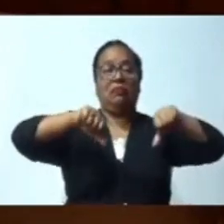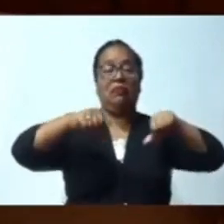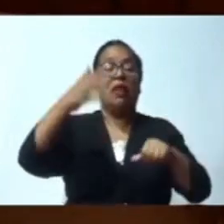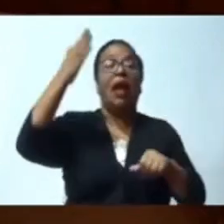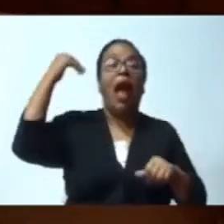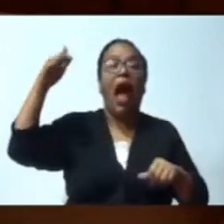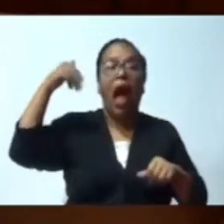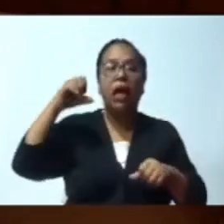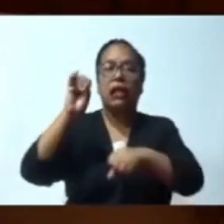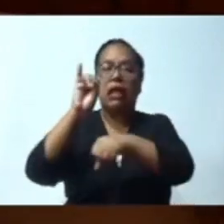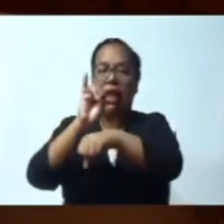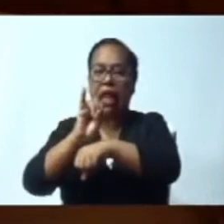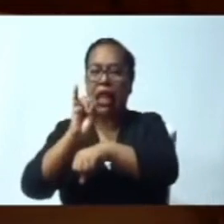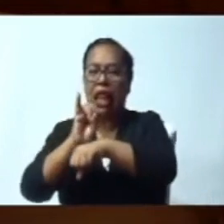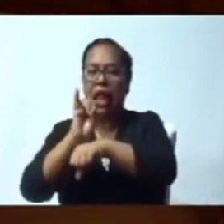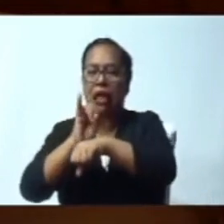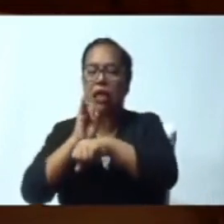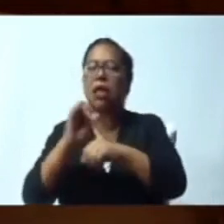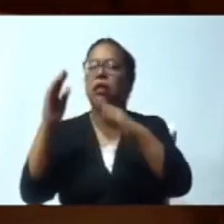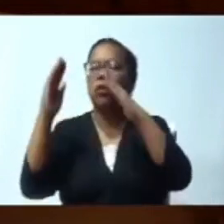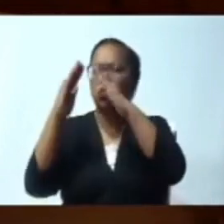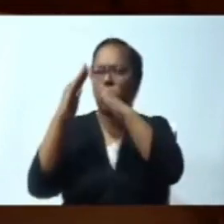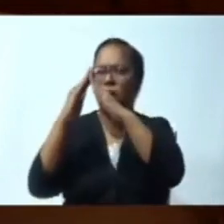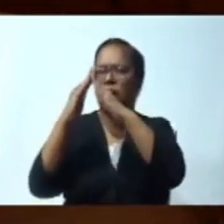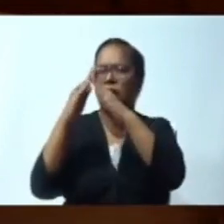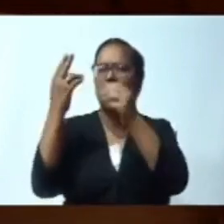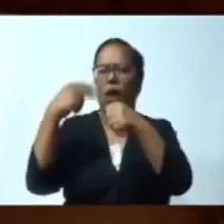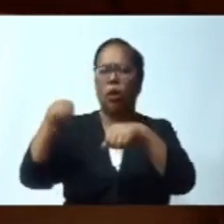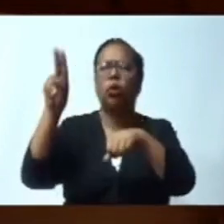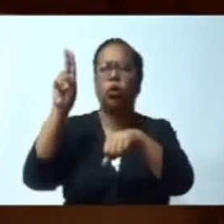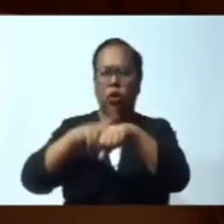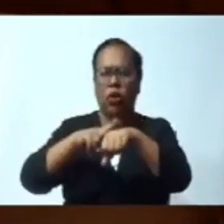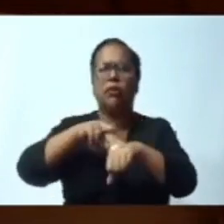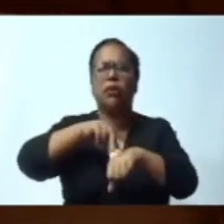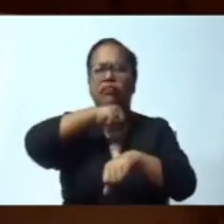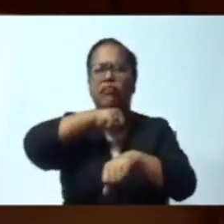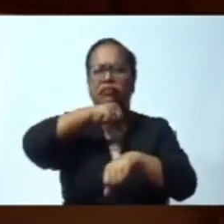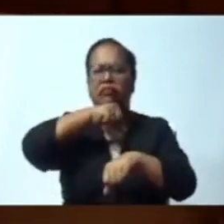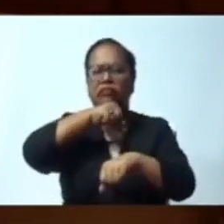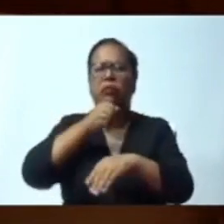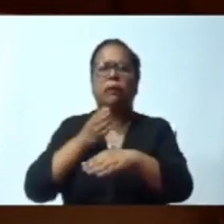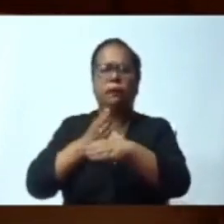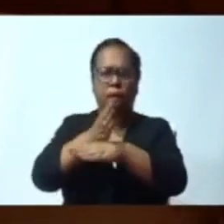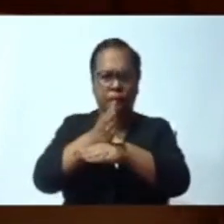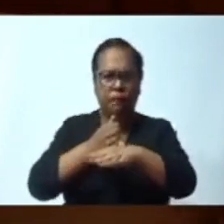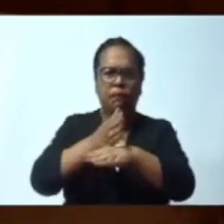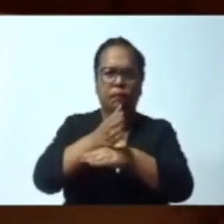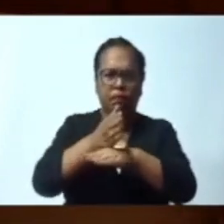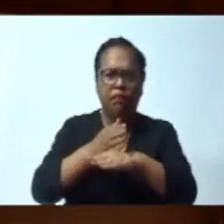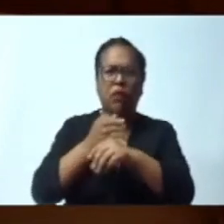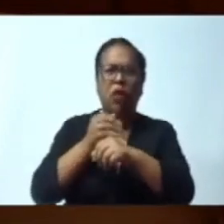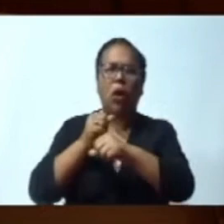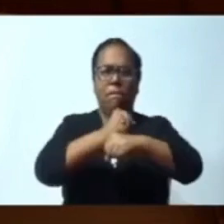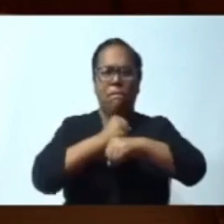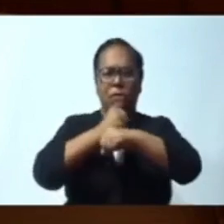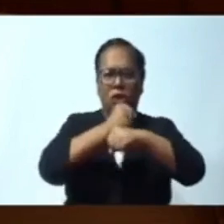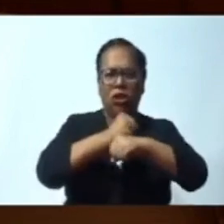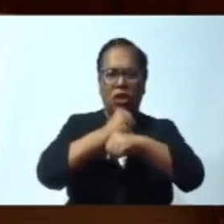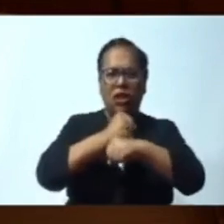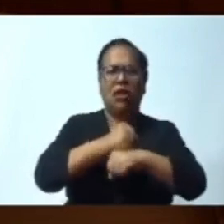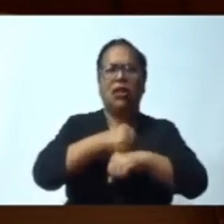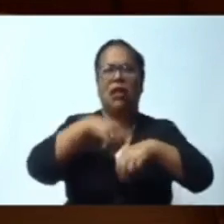comunidad. La iglesia era una casita normal de cemento y madera que nos protegía malamente del agua, pero se